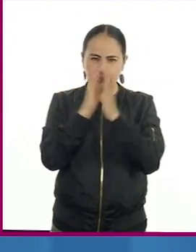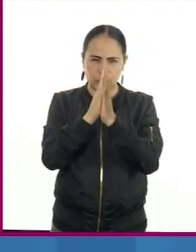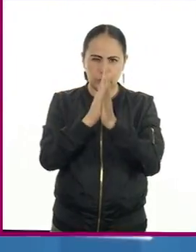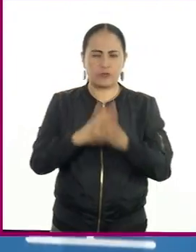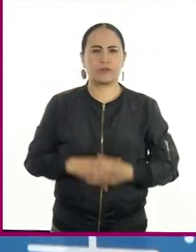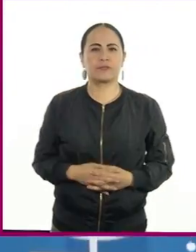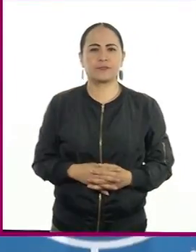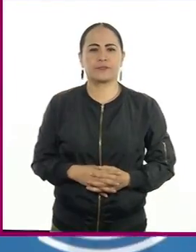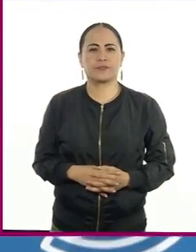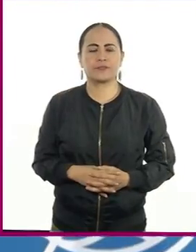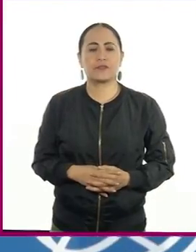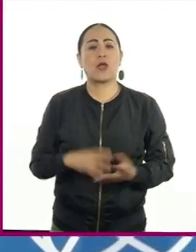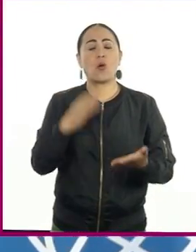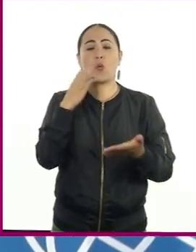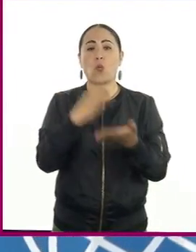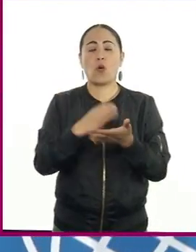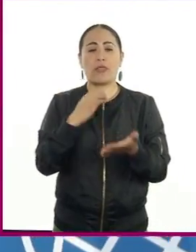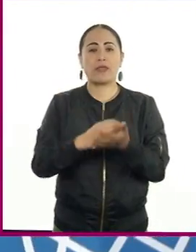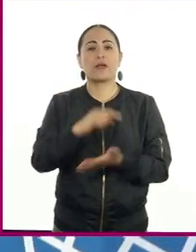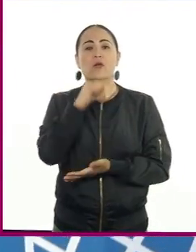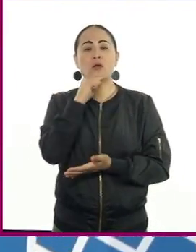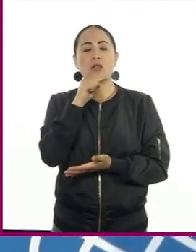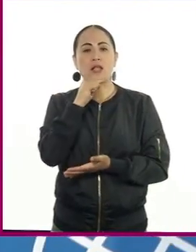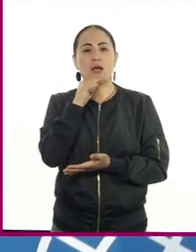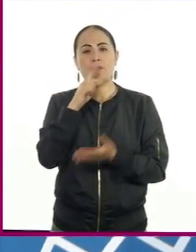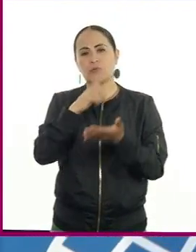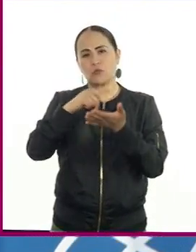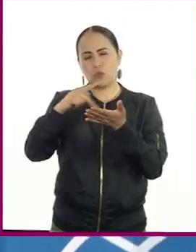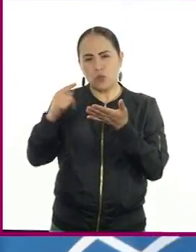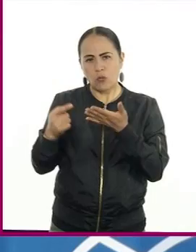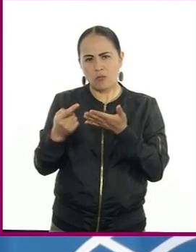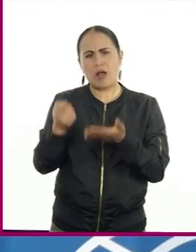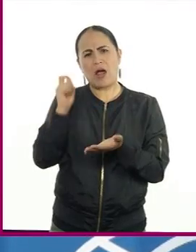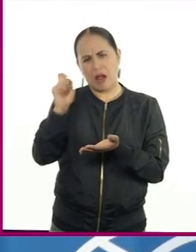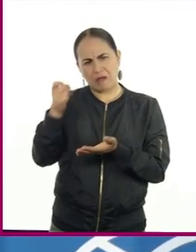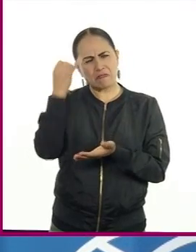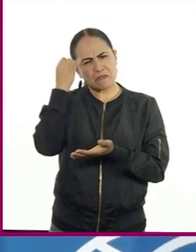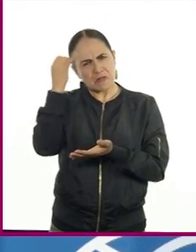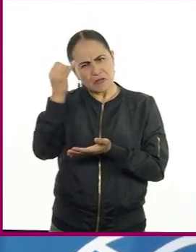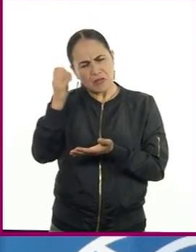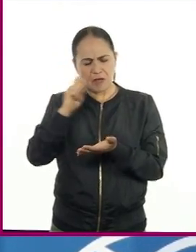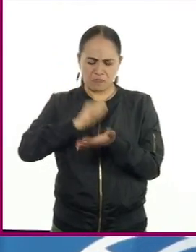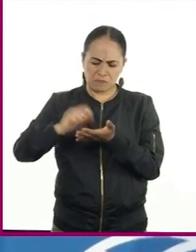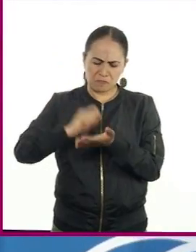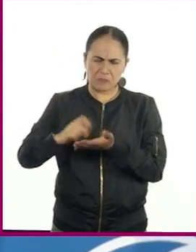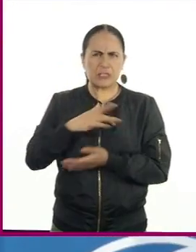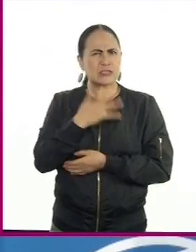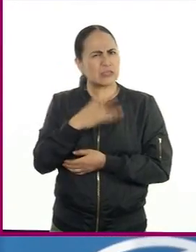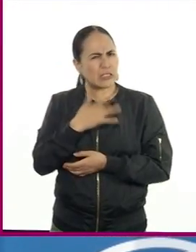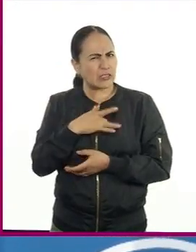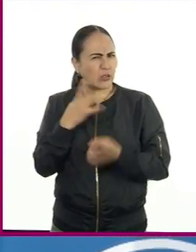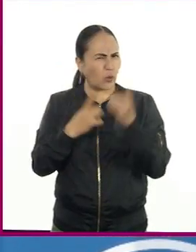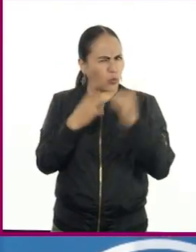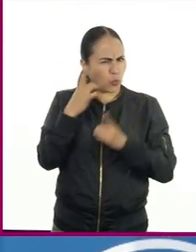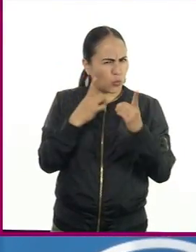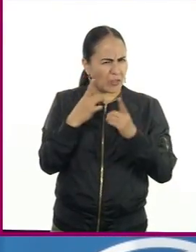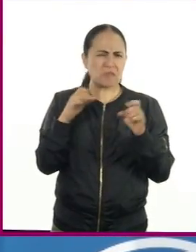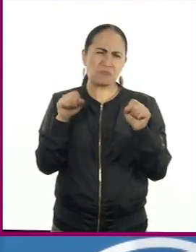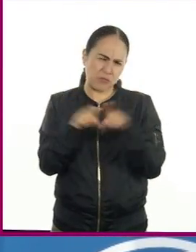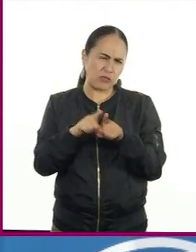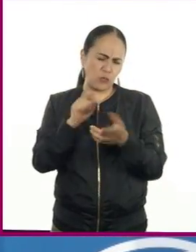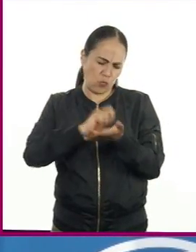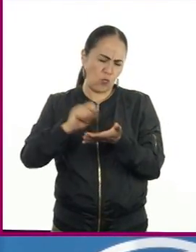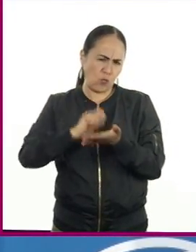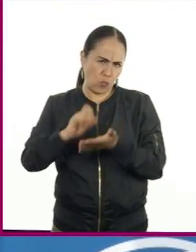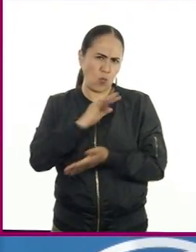Tengan a la mano su libreta, lápiz o bolígrafo para anotar algunas ideas e inquietudes que surjan durante esta